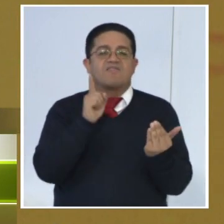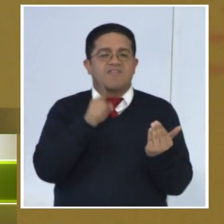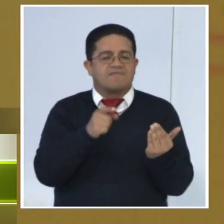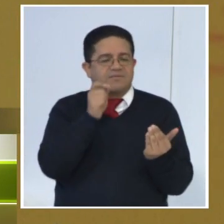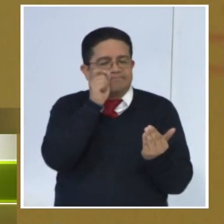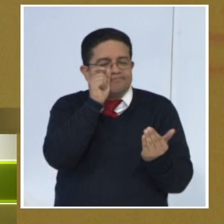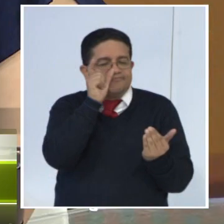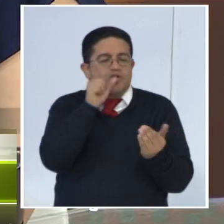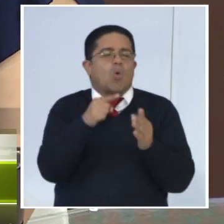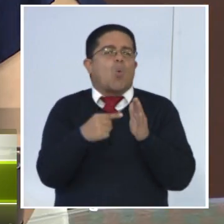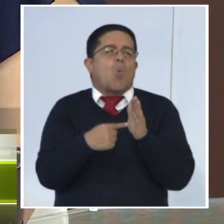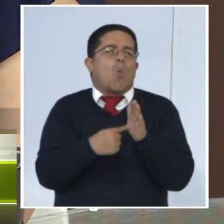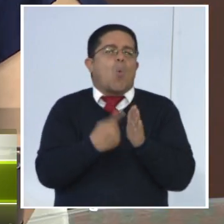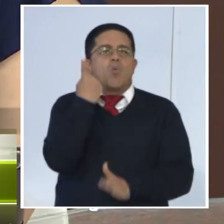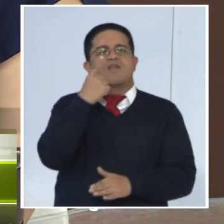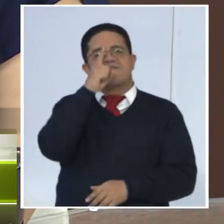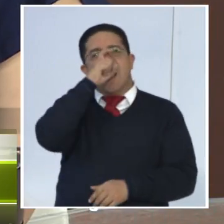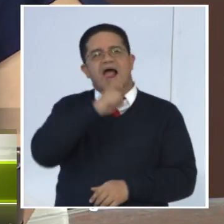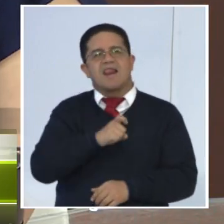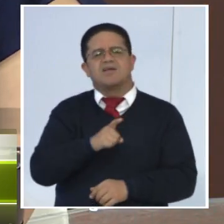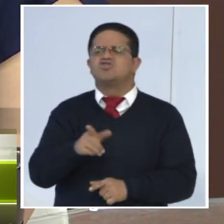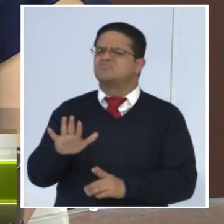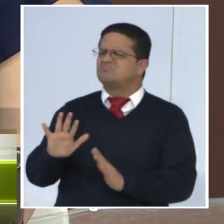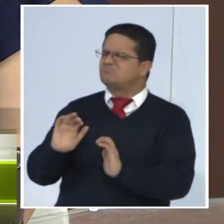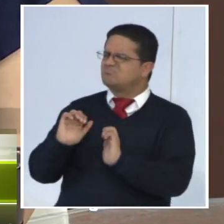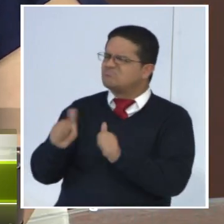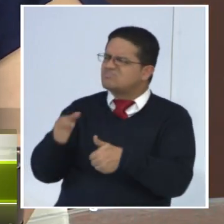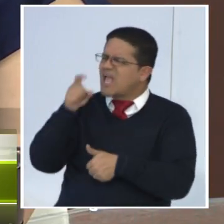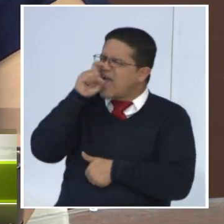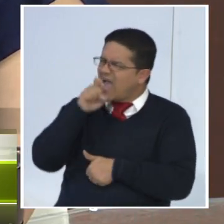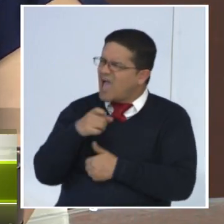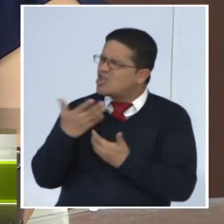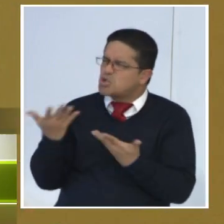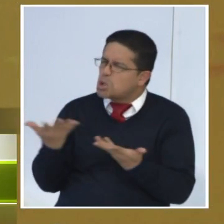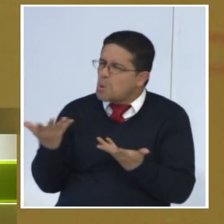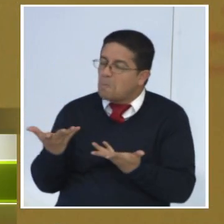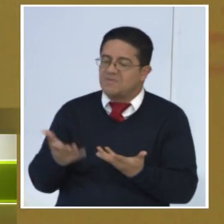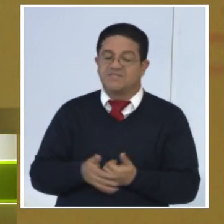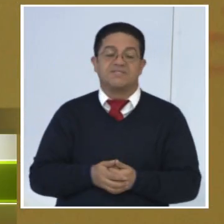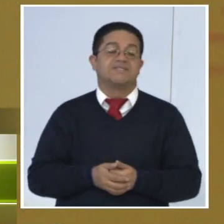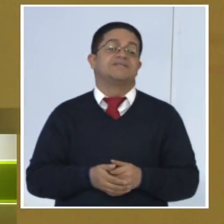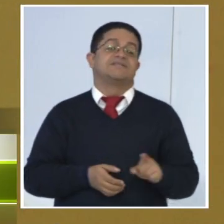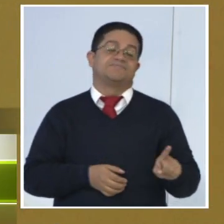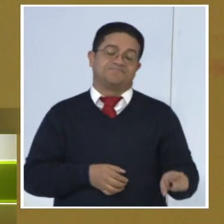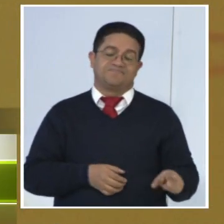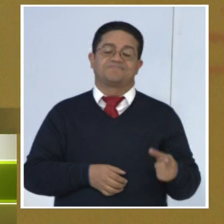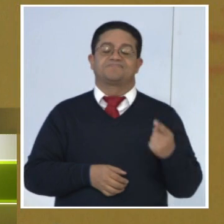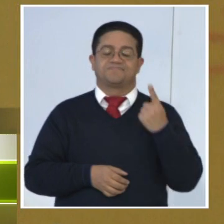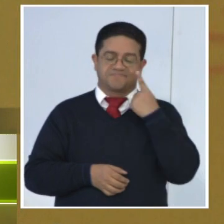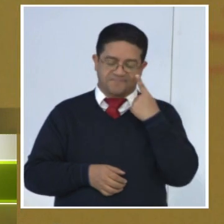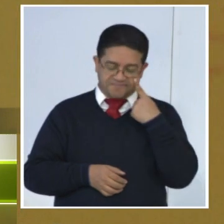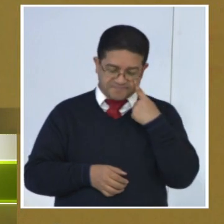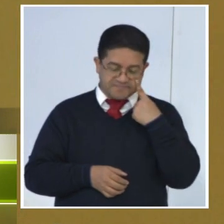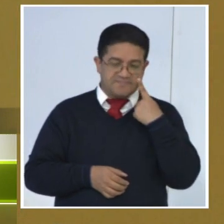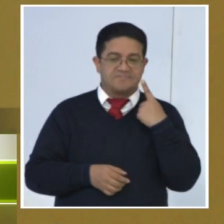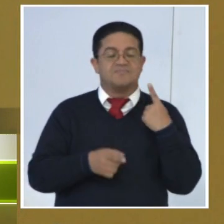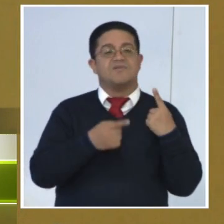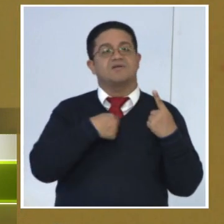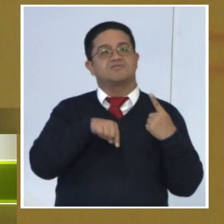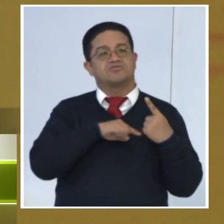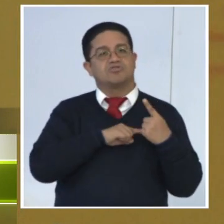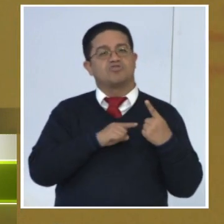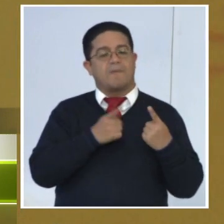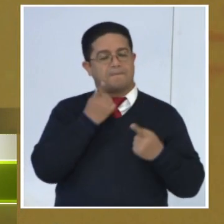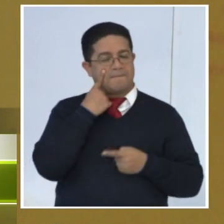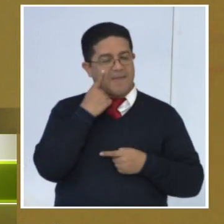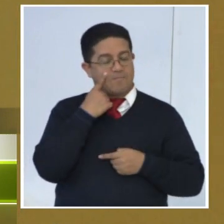menos una vez al año. Una vez al año. ¿Y a partir de qué edad? Yo vuelvo a preguntar, ¿a partir de qué edad? Fíjate, nosotros tenemos retinopatía de la prematuridad, que